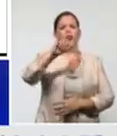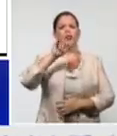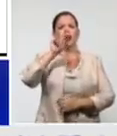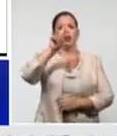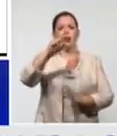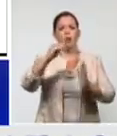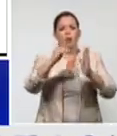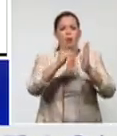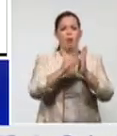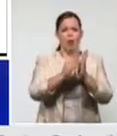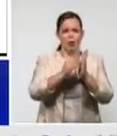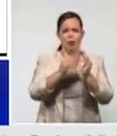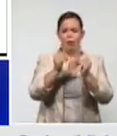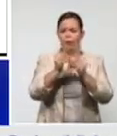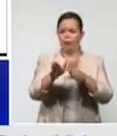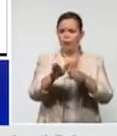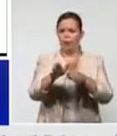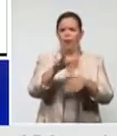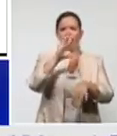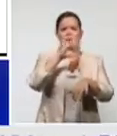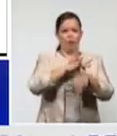5.361.165 casos y